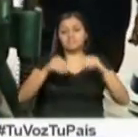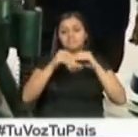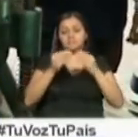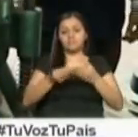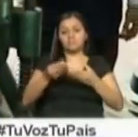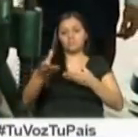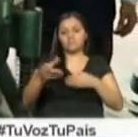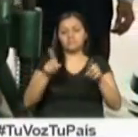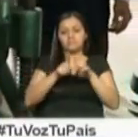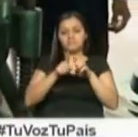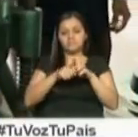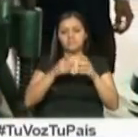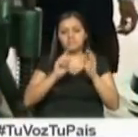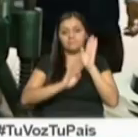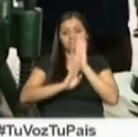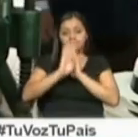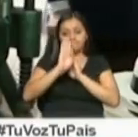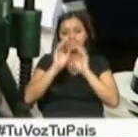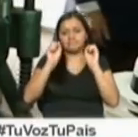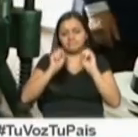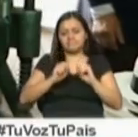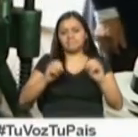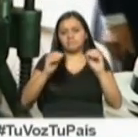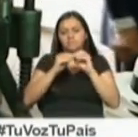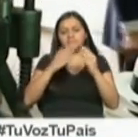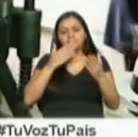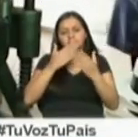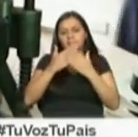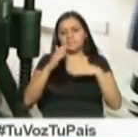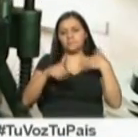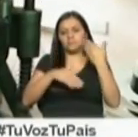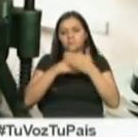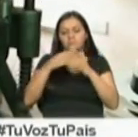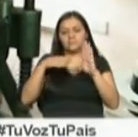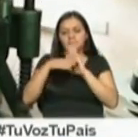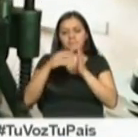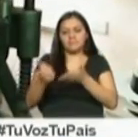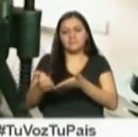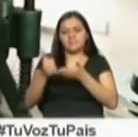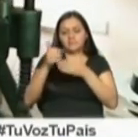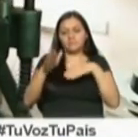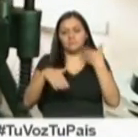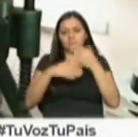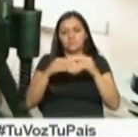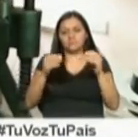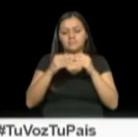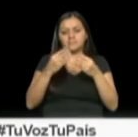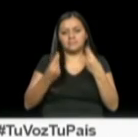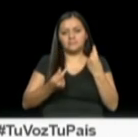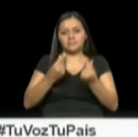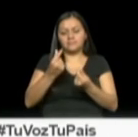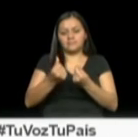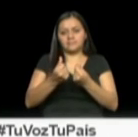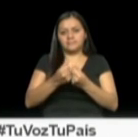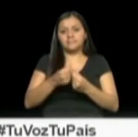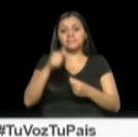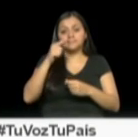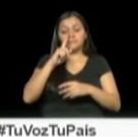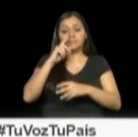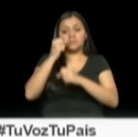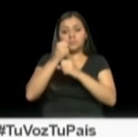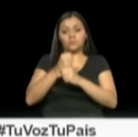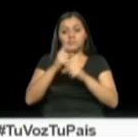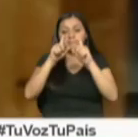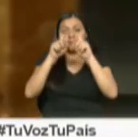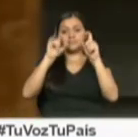compra, para seguir creciendo. No, yo les agradezco bastante al banco por su apoyo, por su agilidad. El fundador de esta